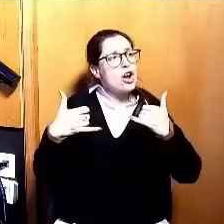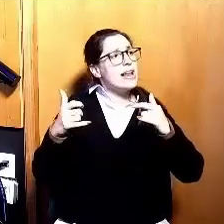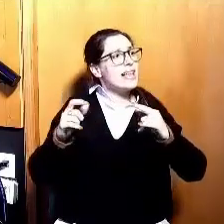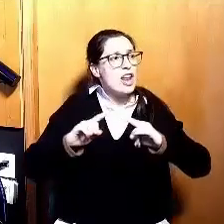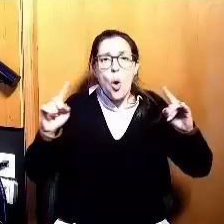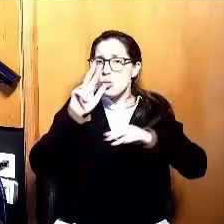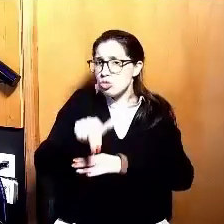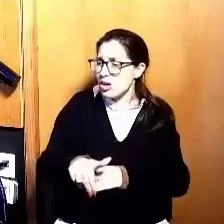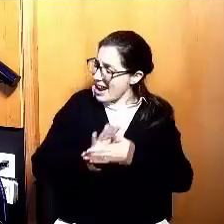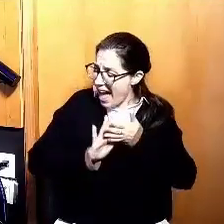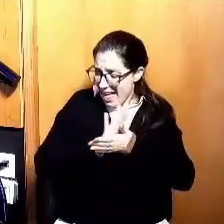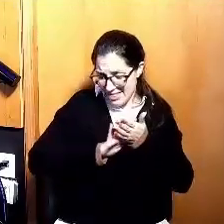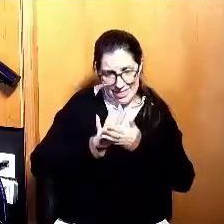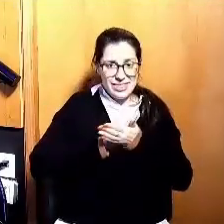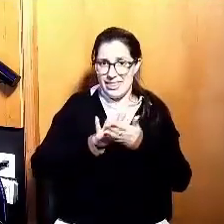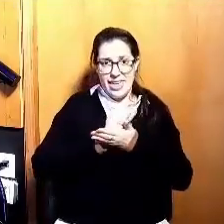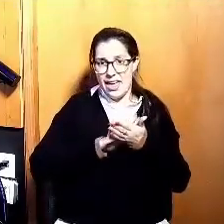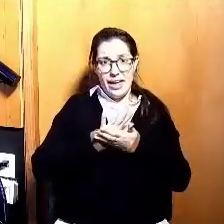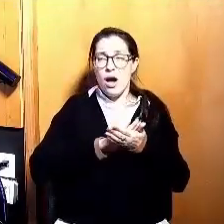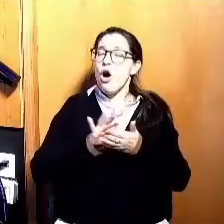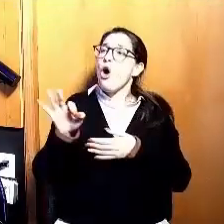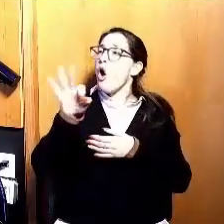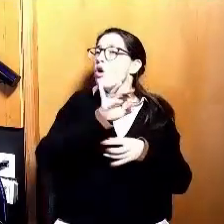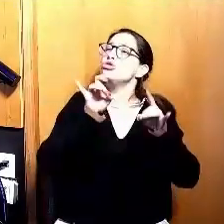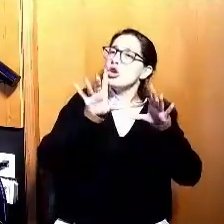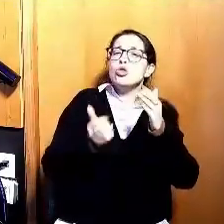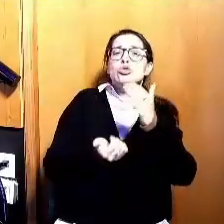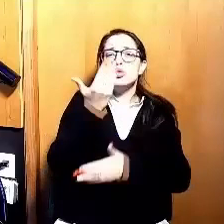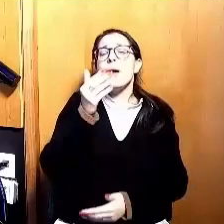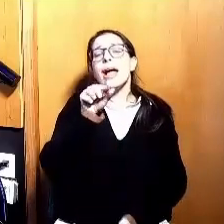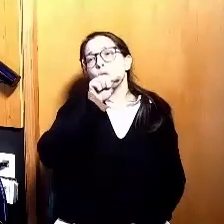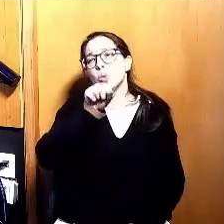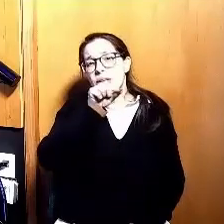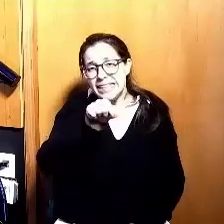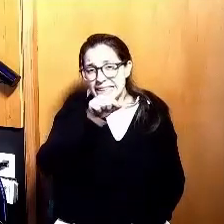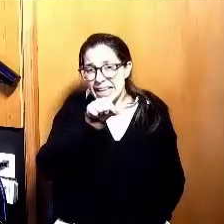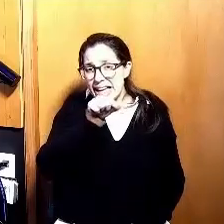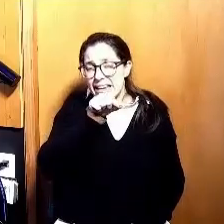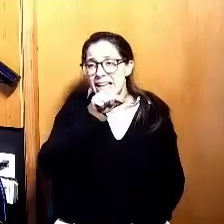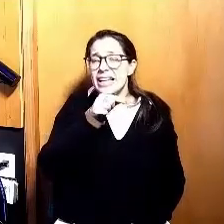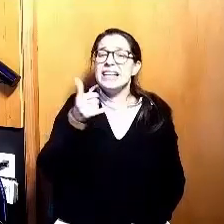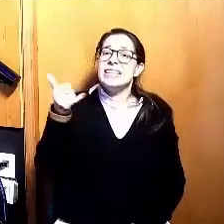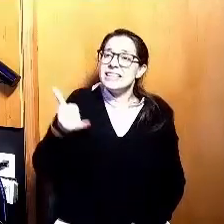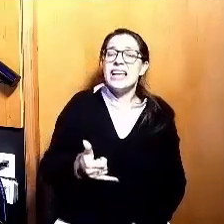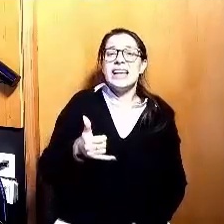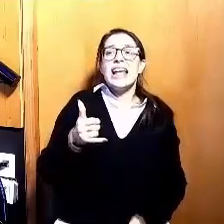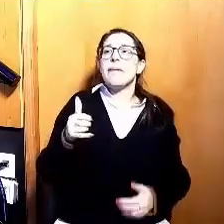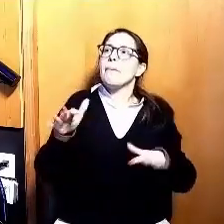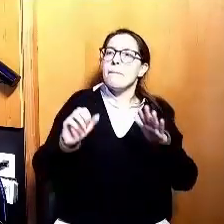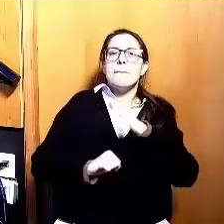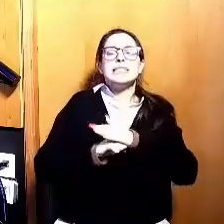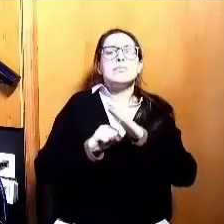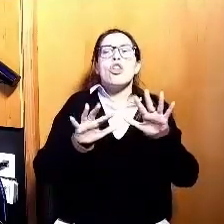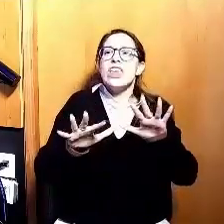sociedad civil que solamente lo dan a conocer en Twitter y tiene adopción de 10 personas, bueno,